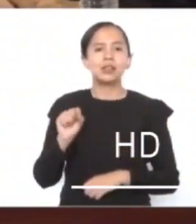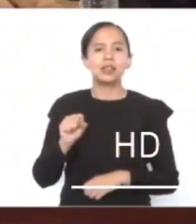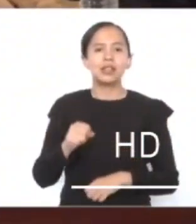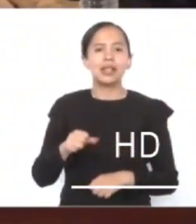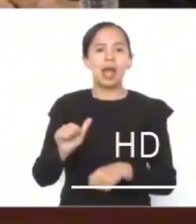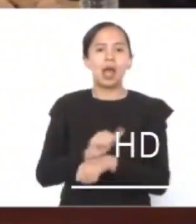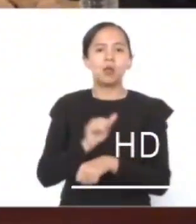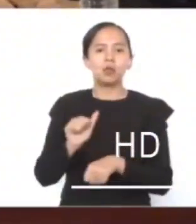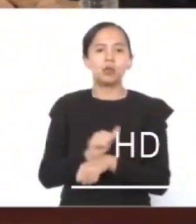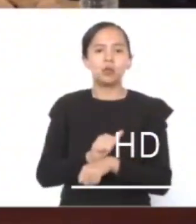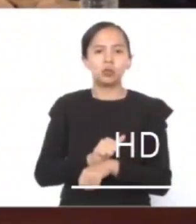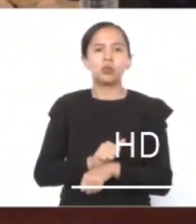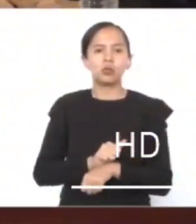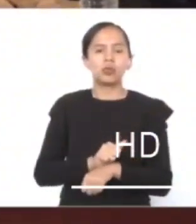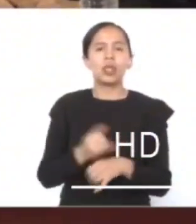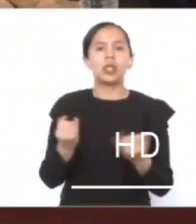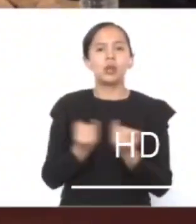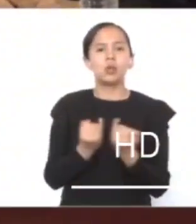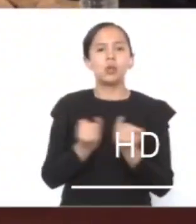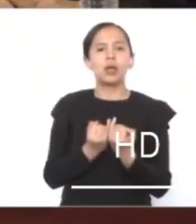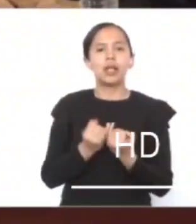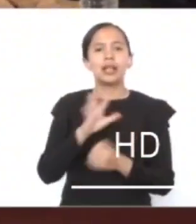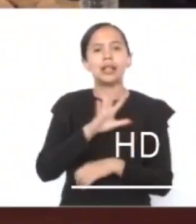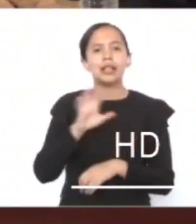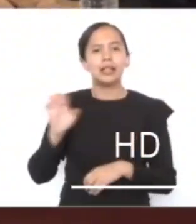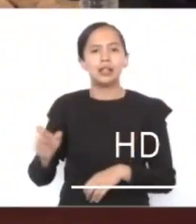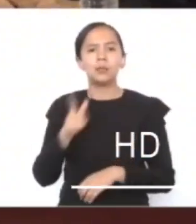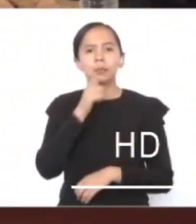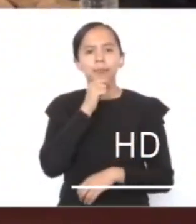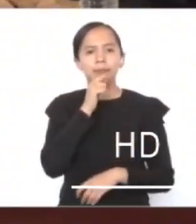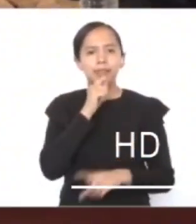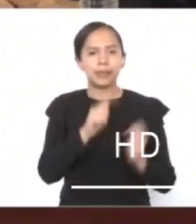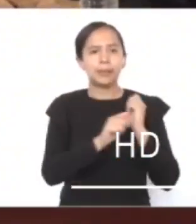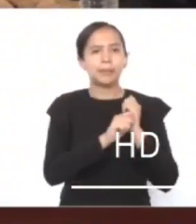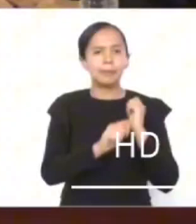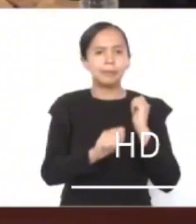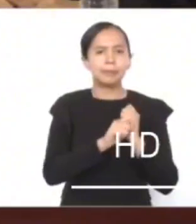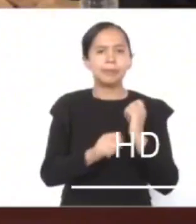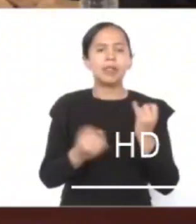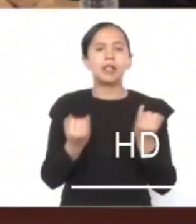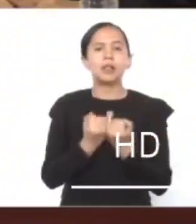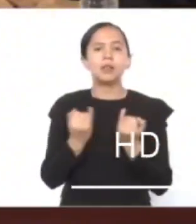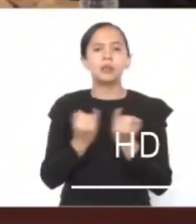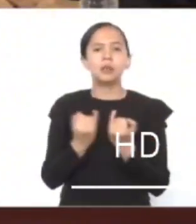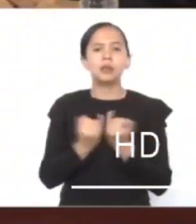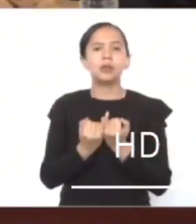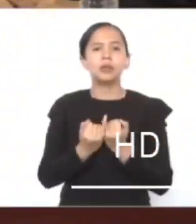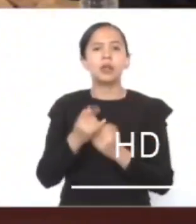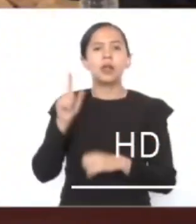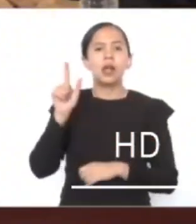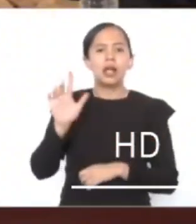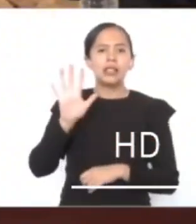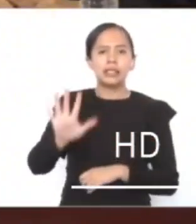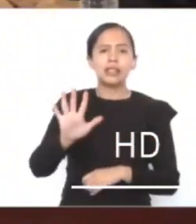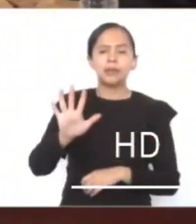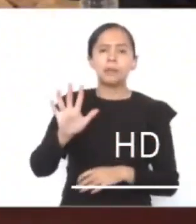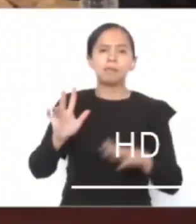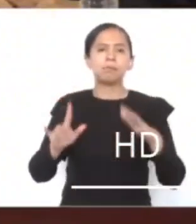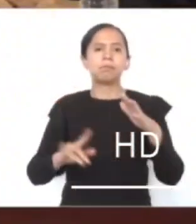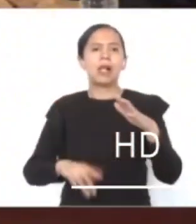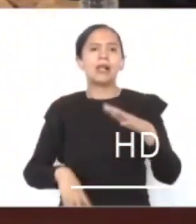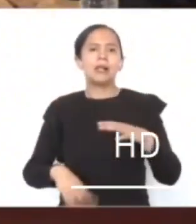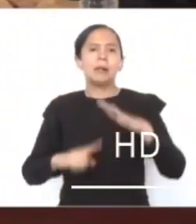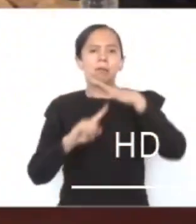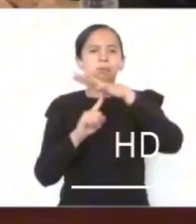oficiales, 500 elementos de tránsito y 5 helicópteros de agrupamiento Cóndores para